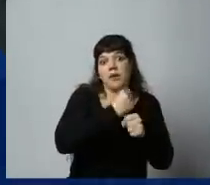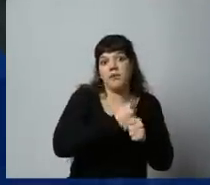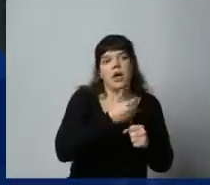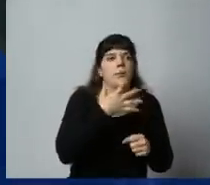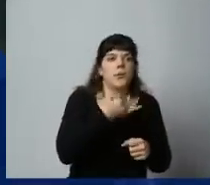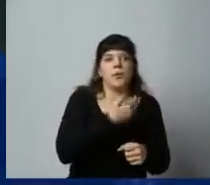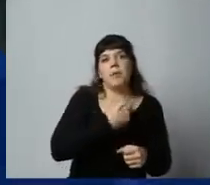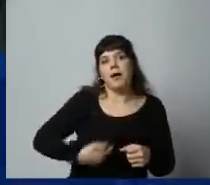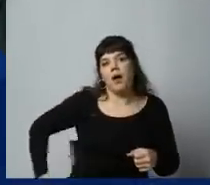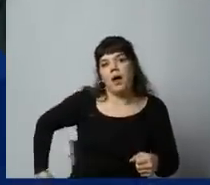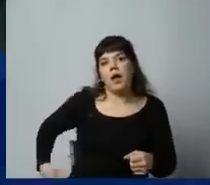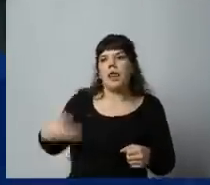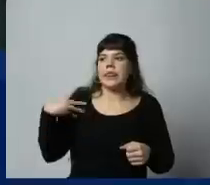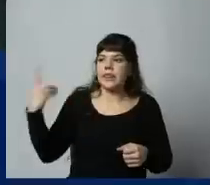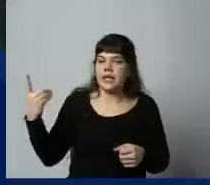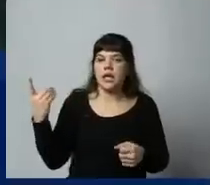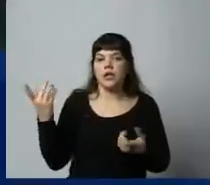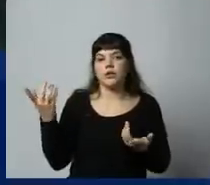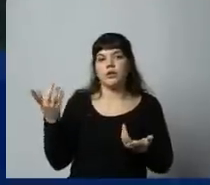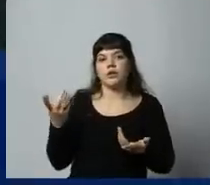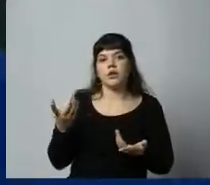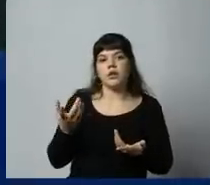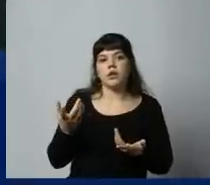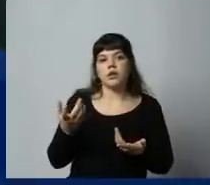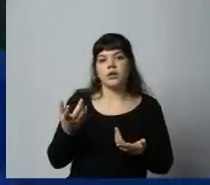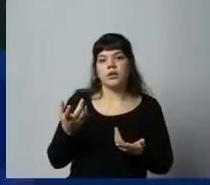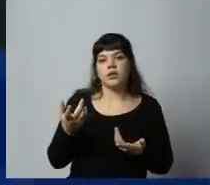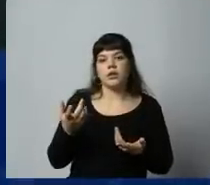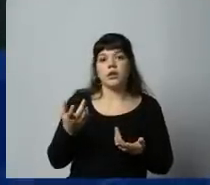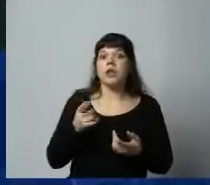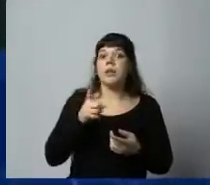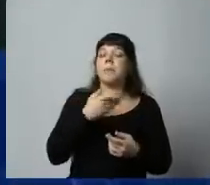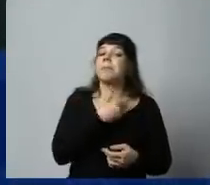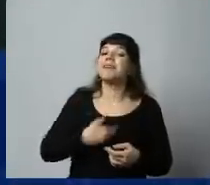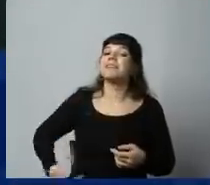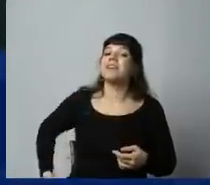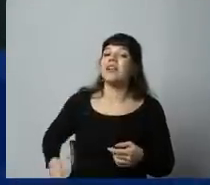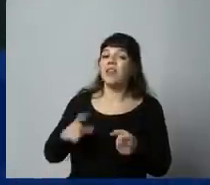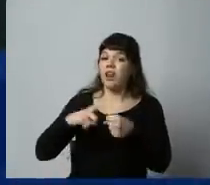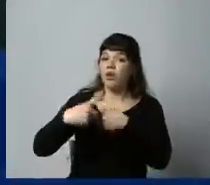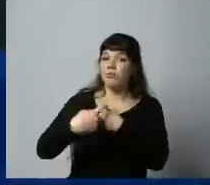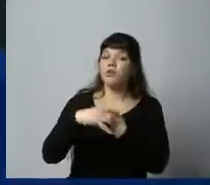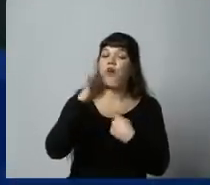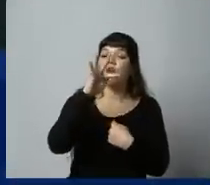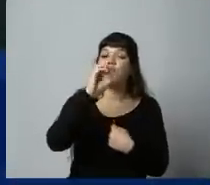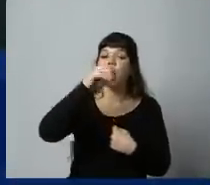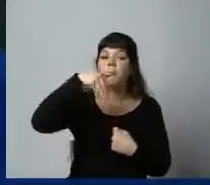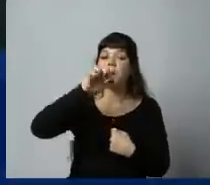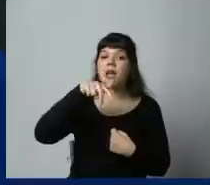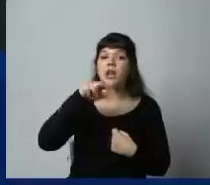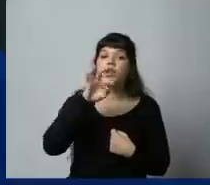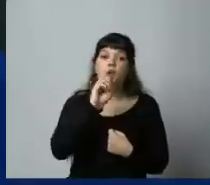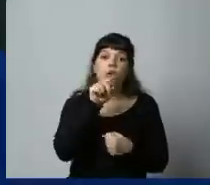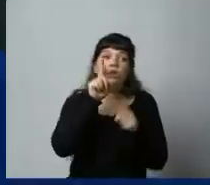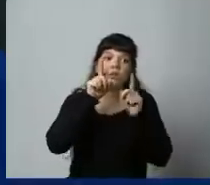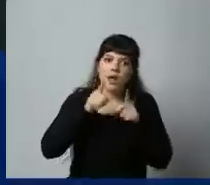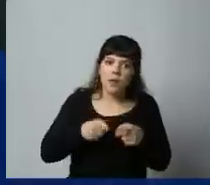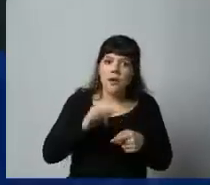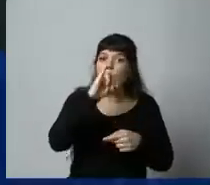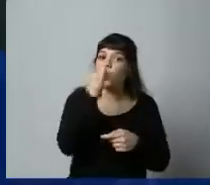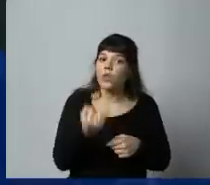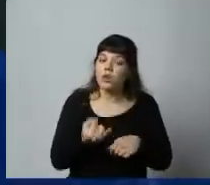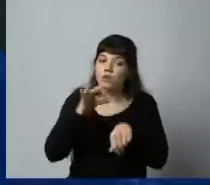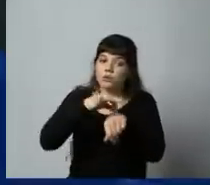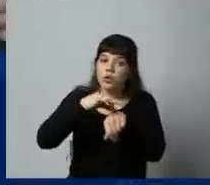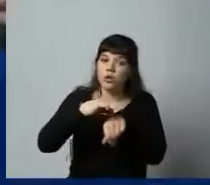maestros las directoras la el presidente de comisión de fomento que avala la nutricionista que